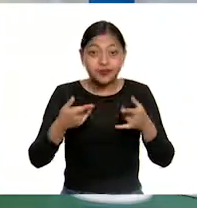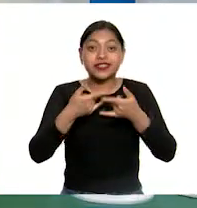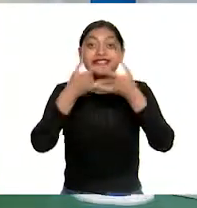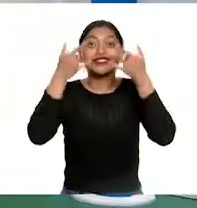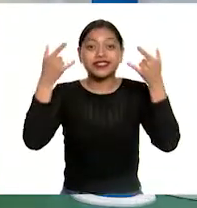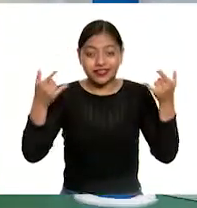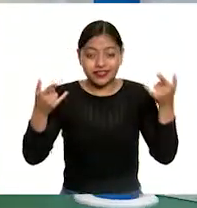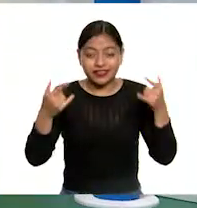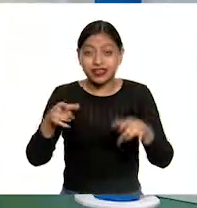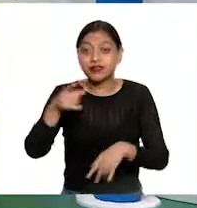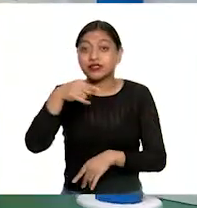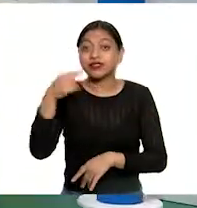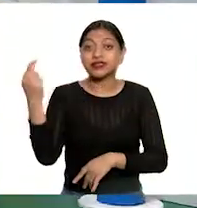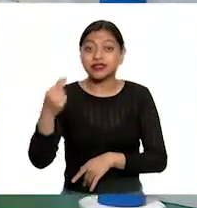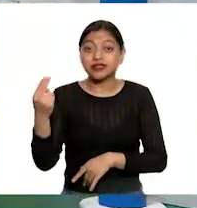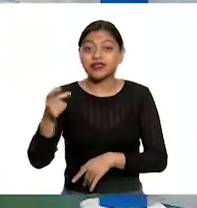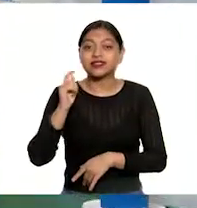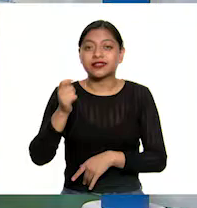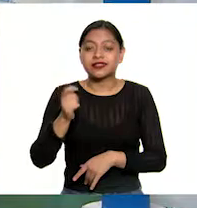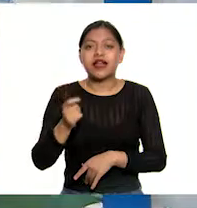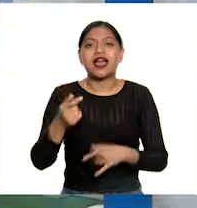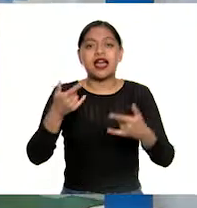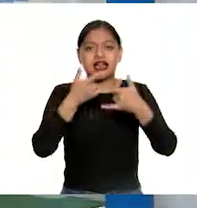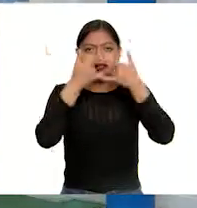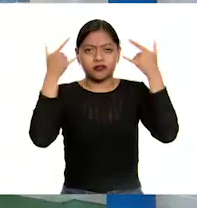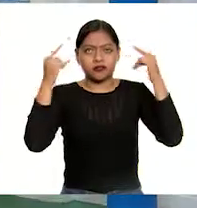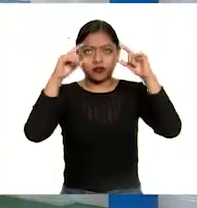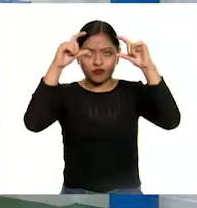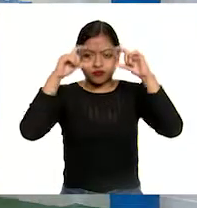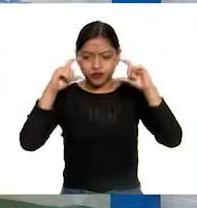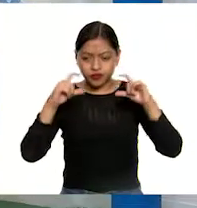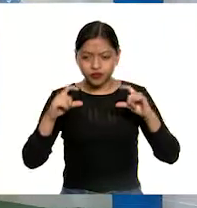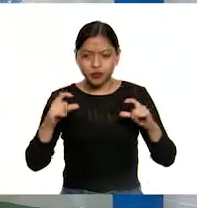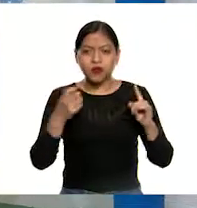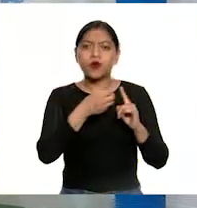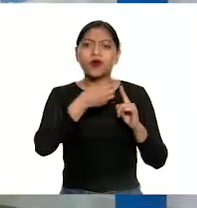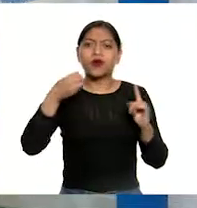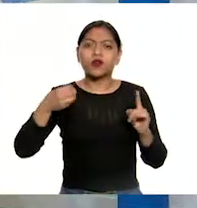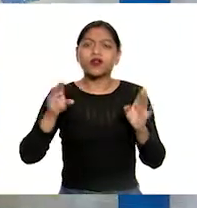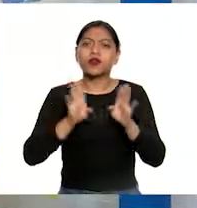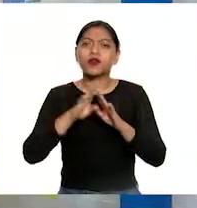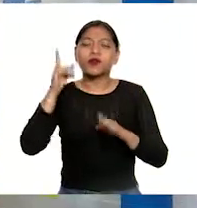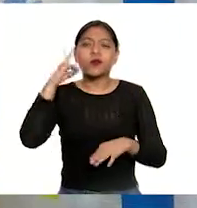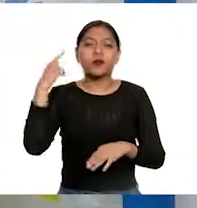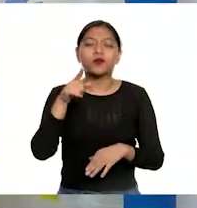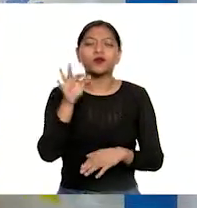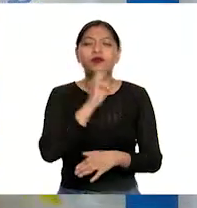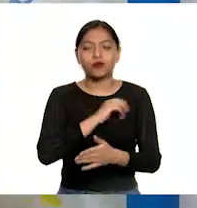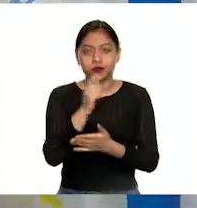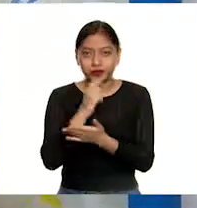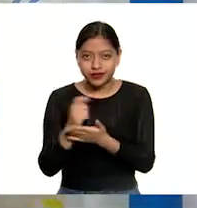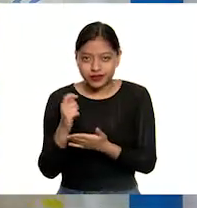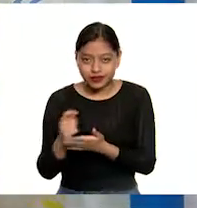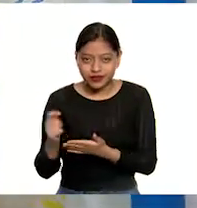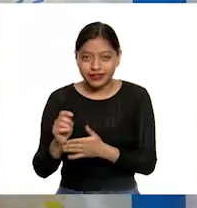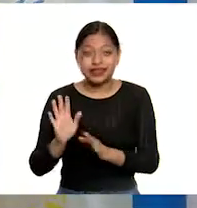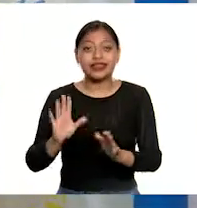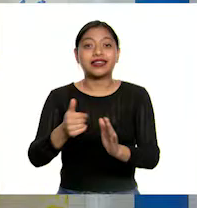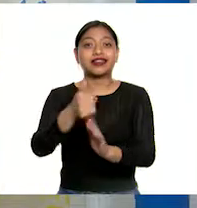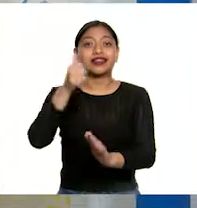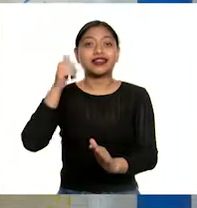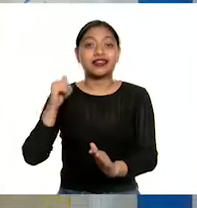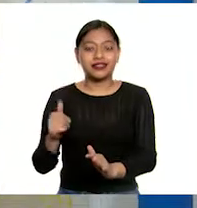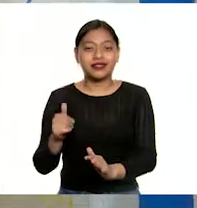eso necesitamos saber la estructura de un cuento para nosotros poder construir el nuestro, ¿verdad? Pero